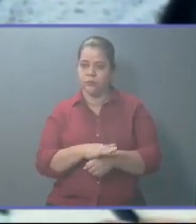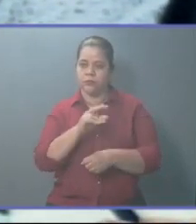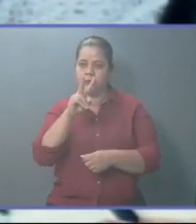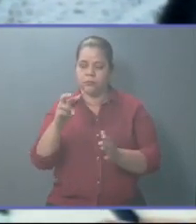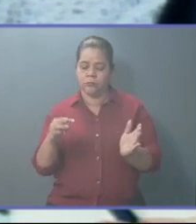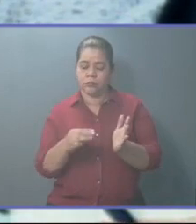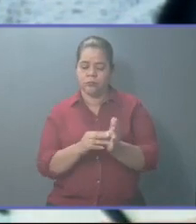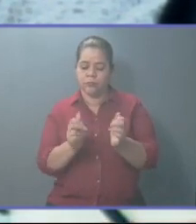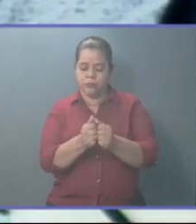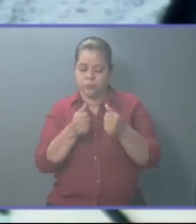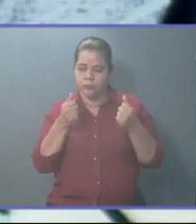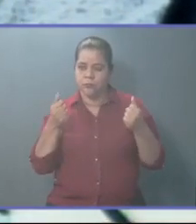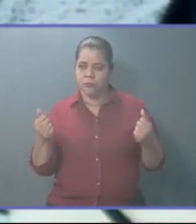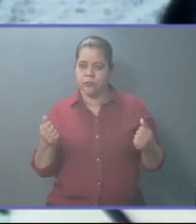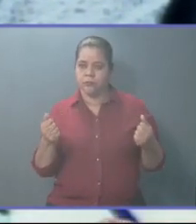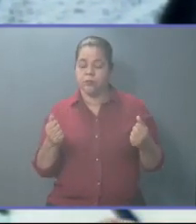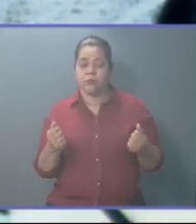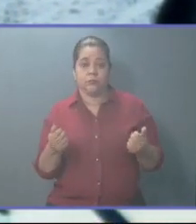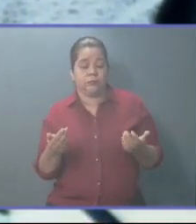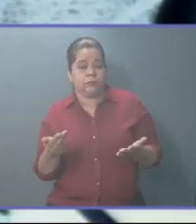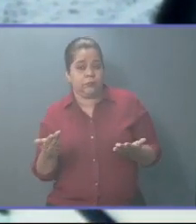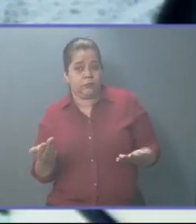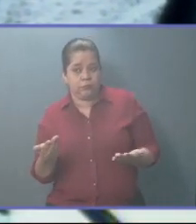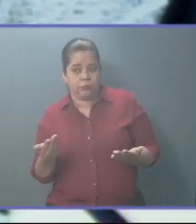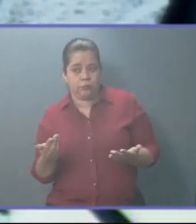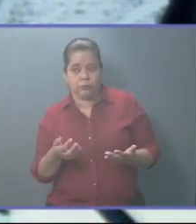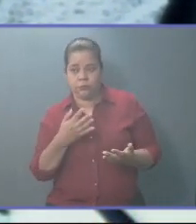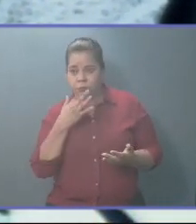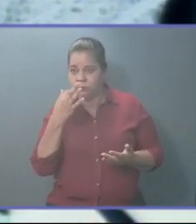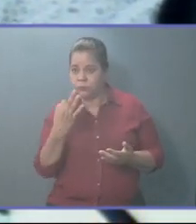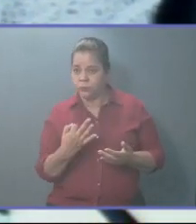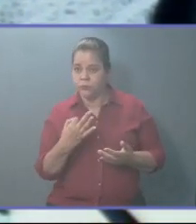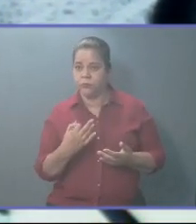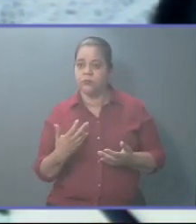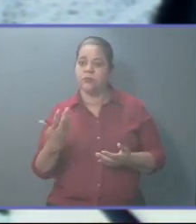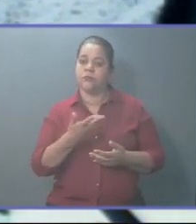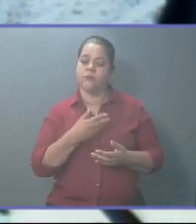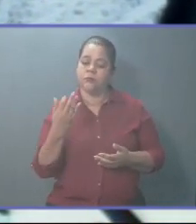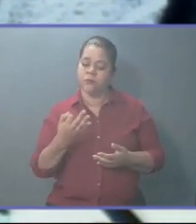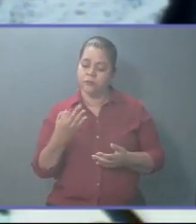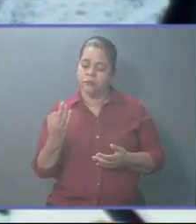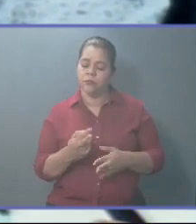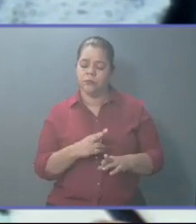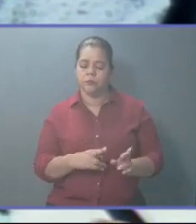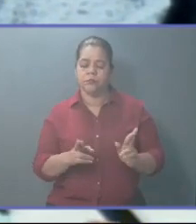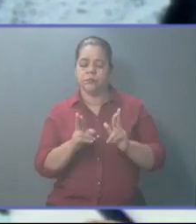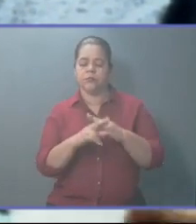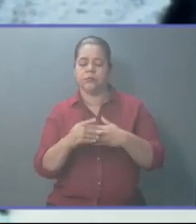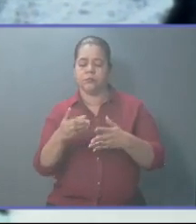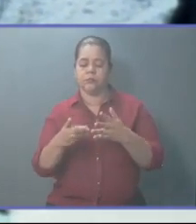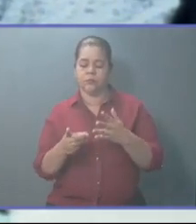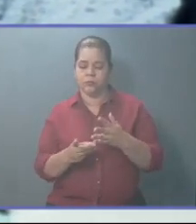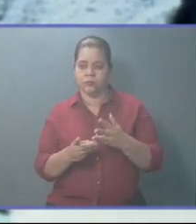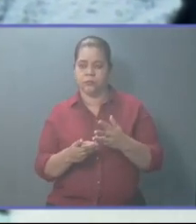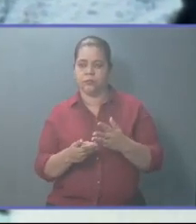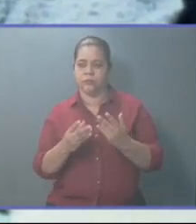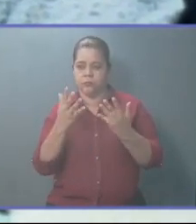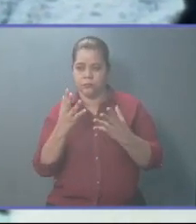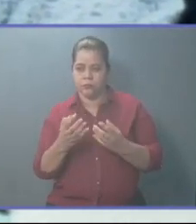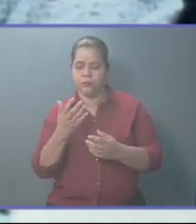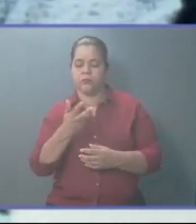millones, porque realmente había que reformar el decreto para